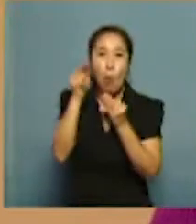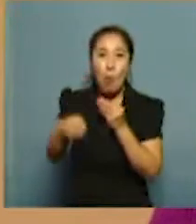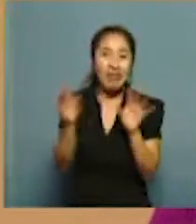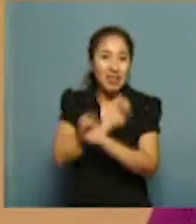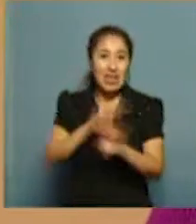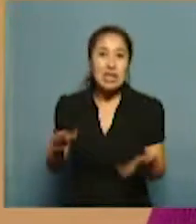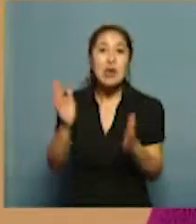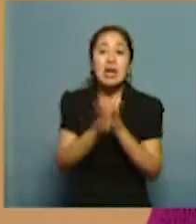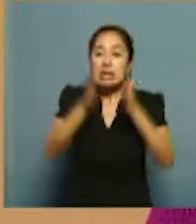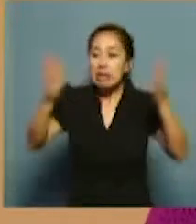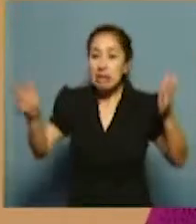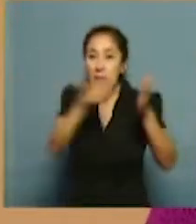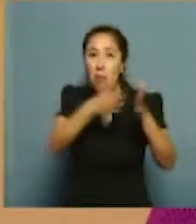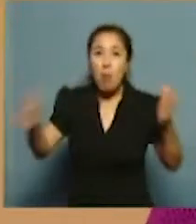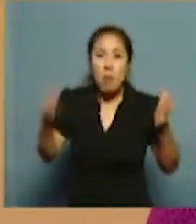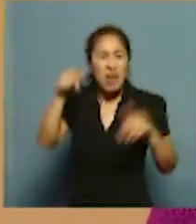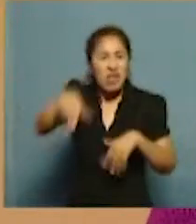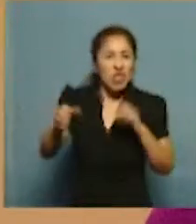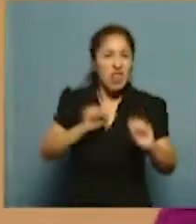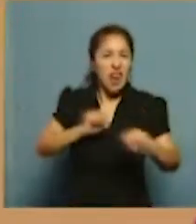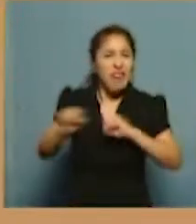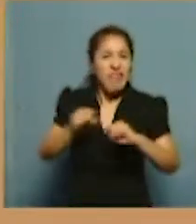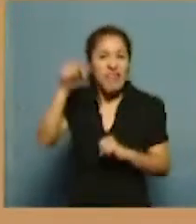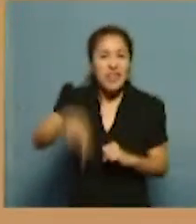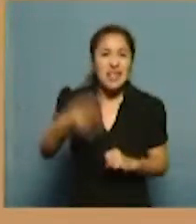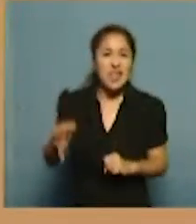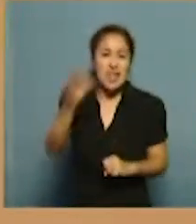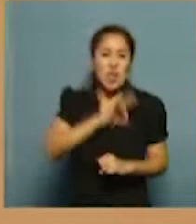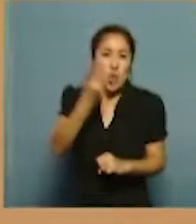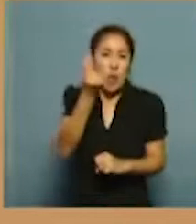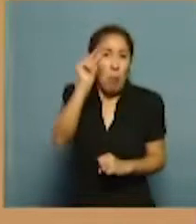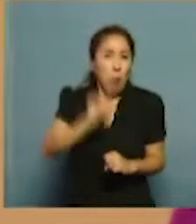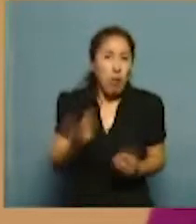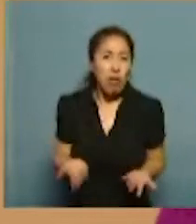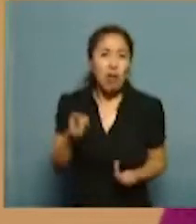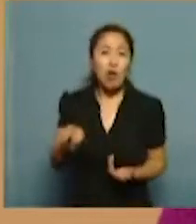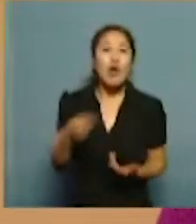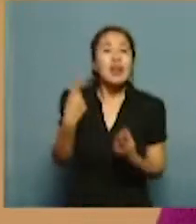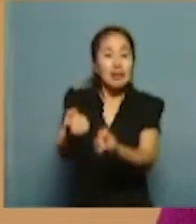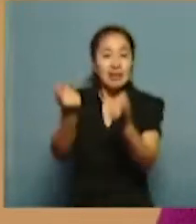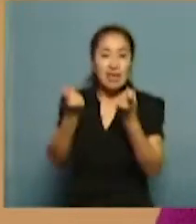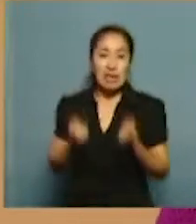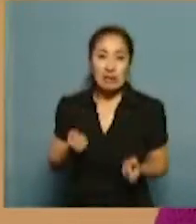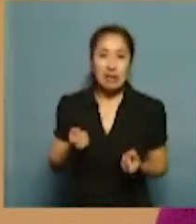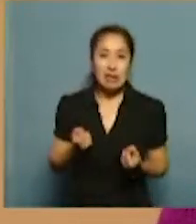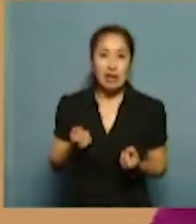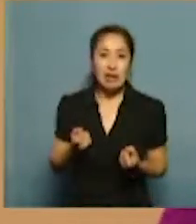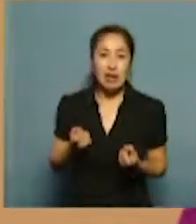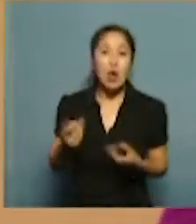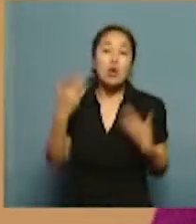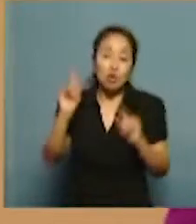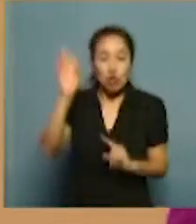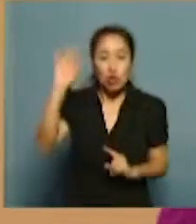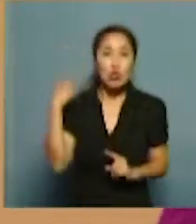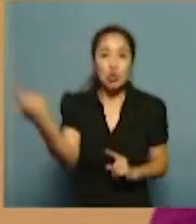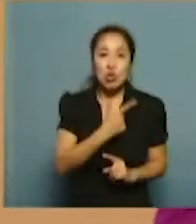estos momentos de crisis no de bolsillo apretado y donde es necesario que por supuesto que